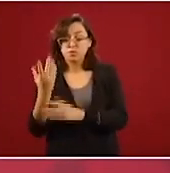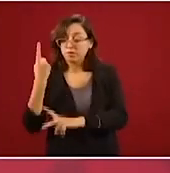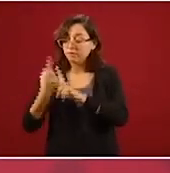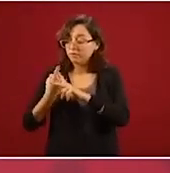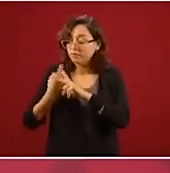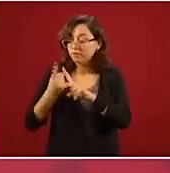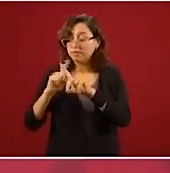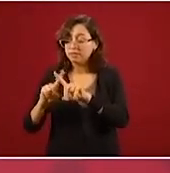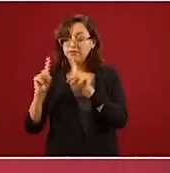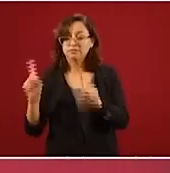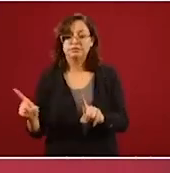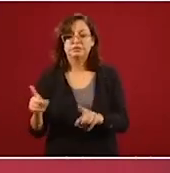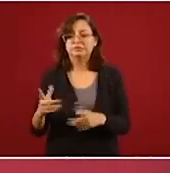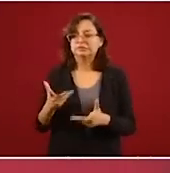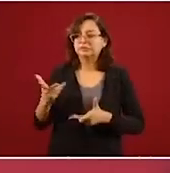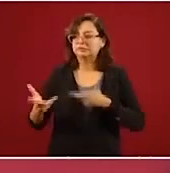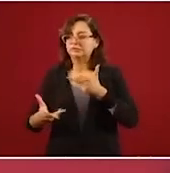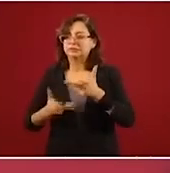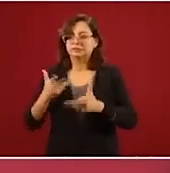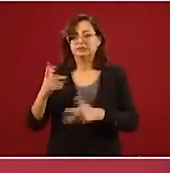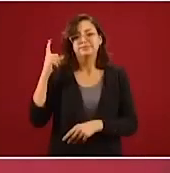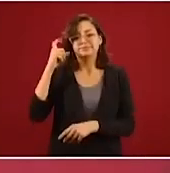tomar más en cuenta el bienestar,